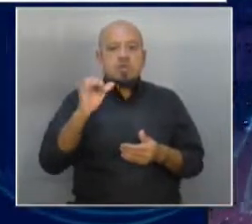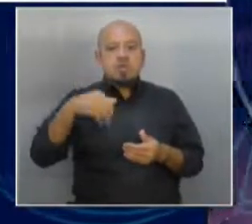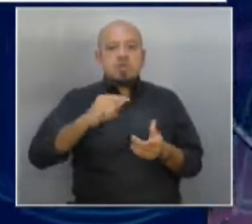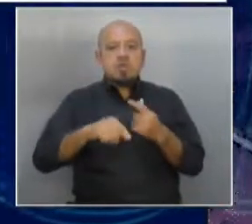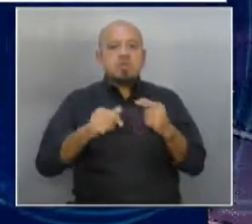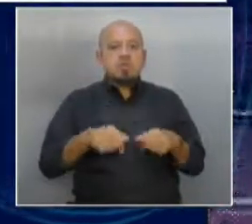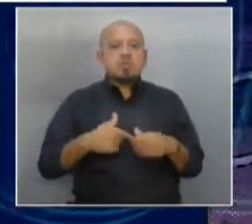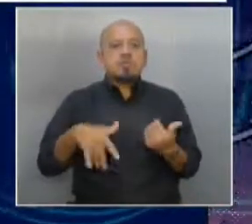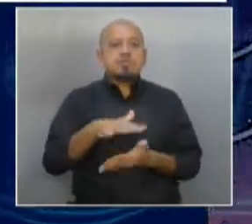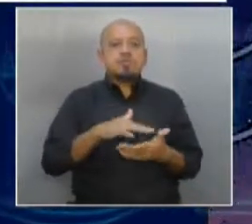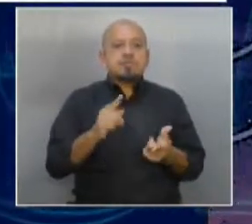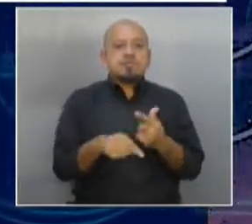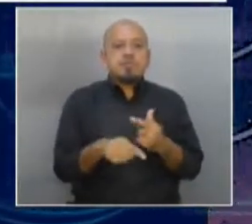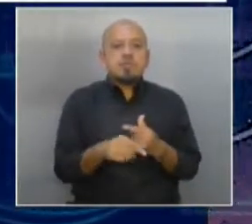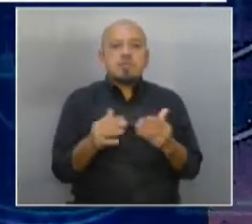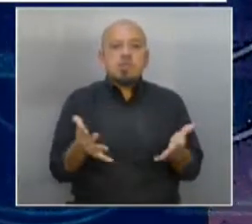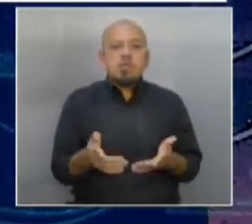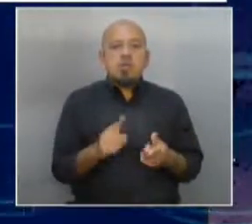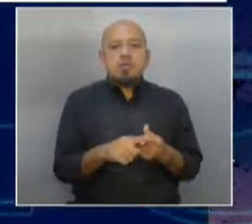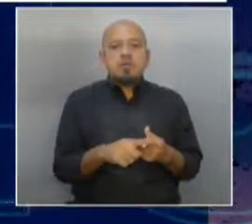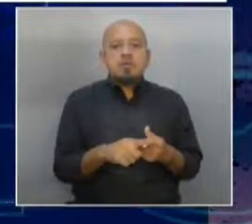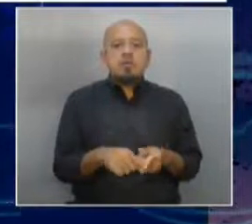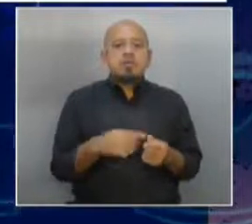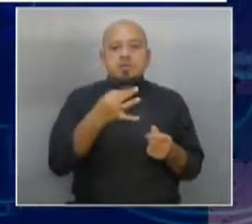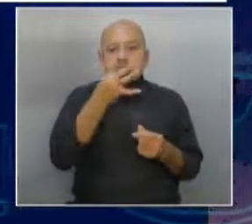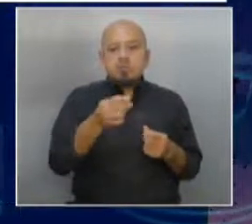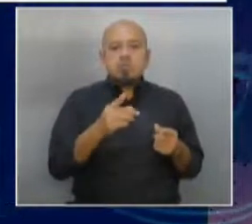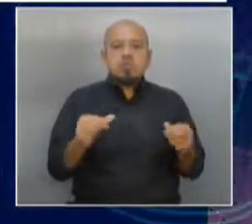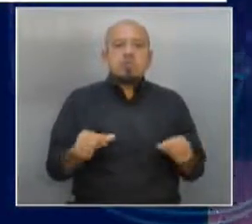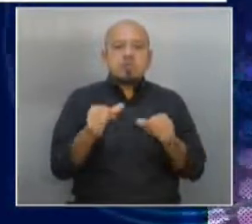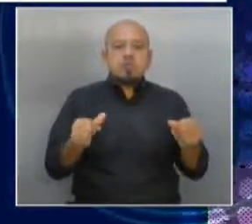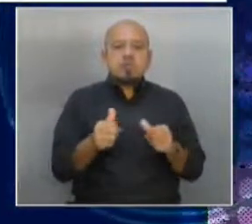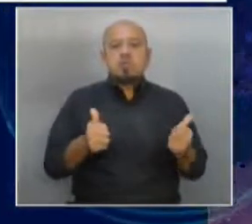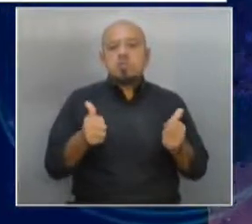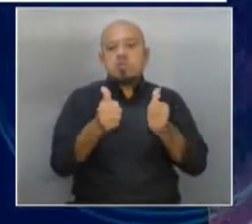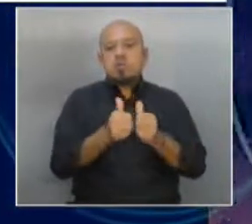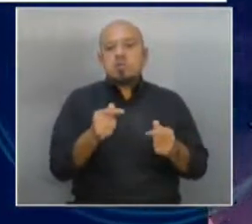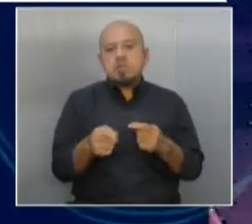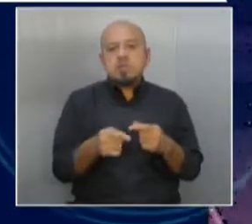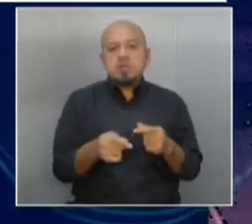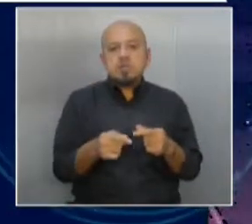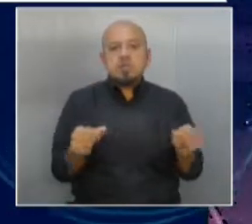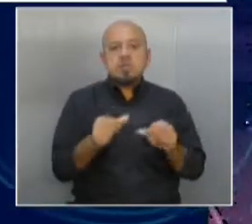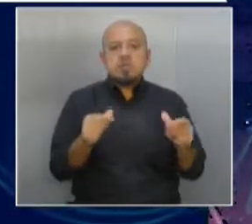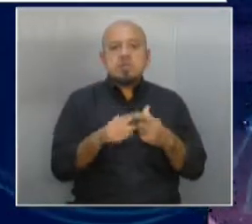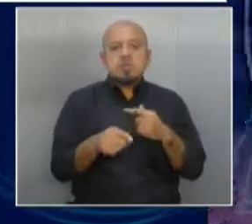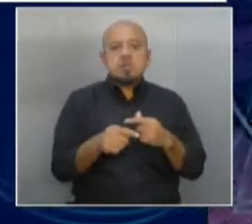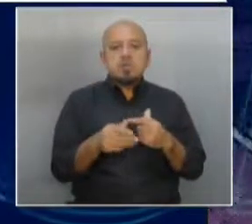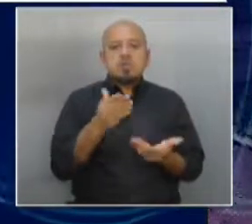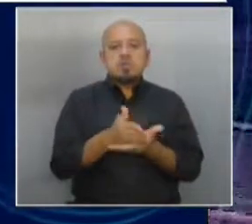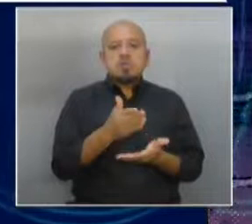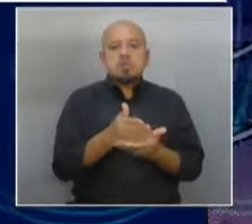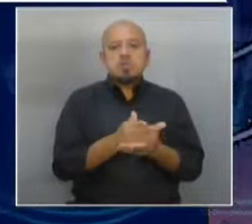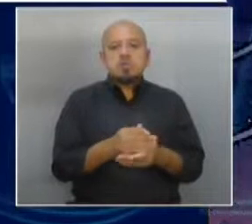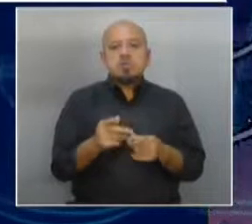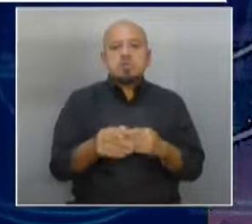donde nos encontrábamos como cada vez más aisladas, dijimos, vamos a hacer algo juntas y hicimos de forma colaborativa un fanzine, que es